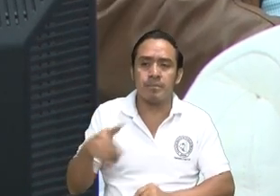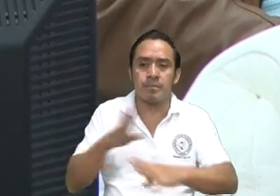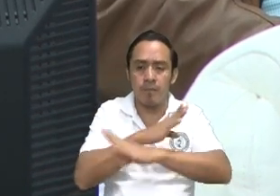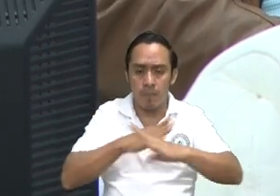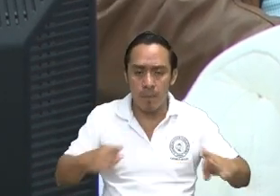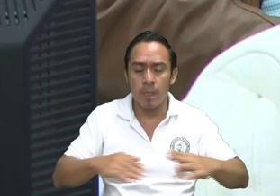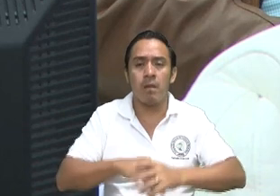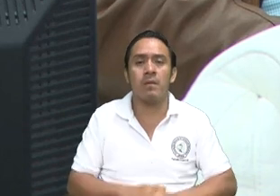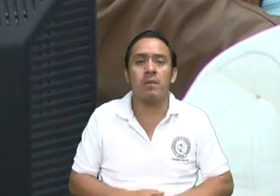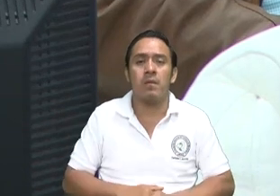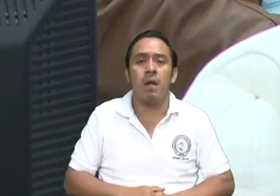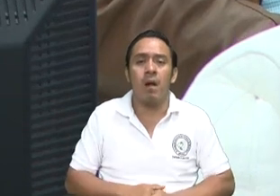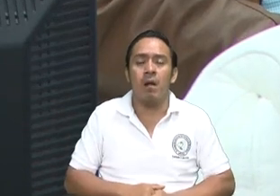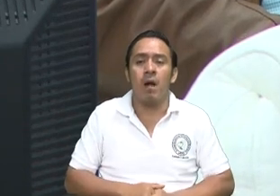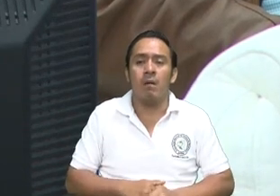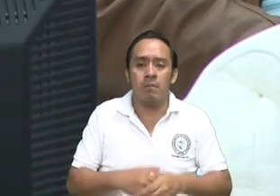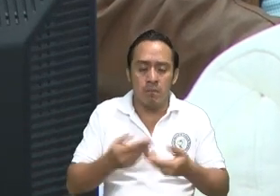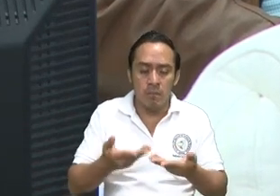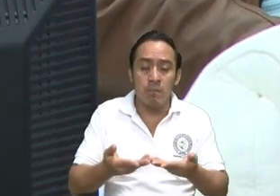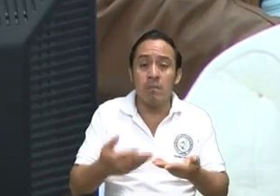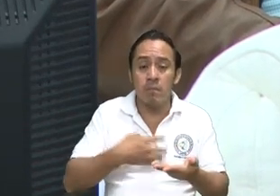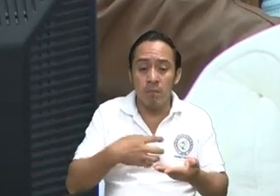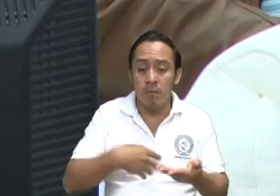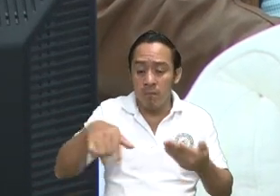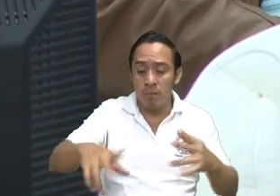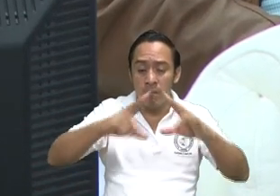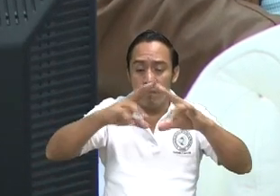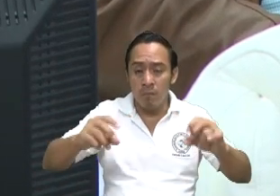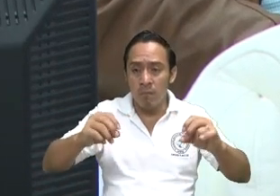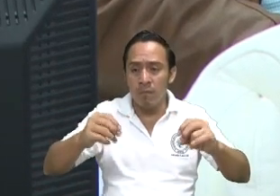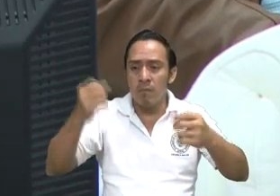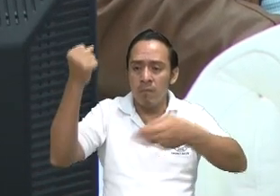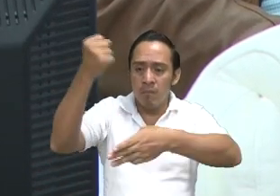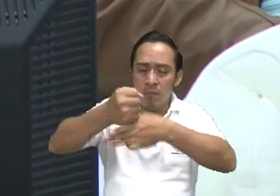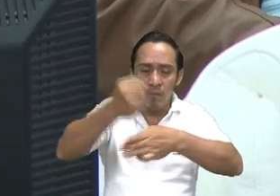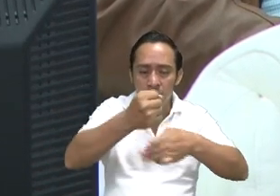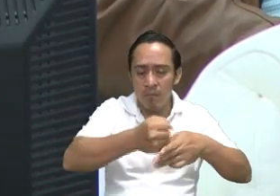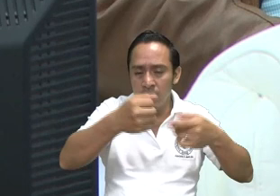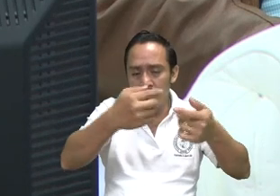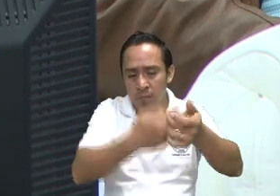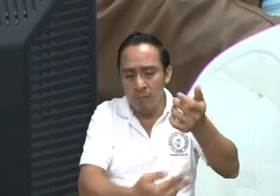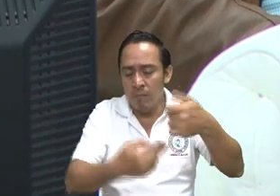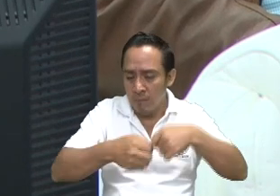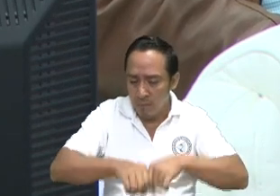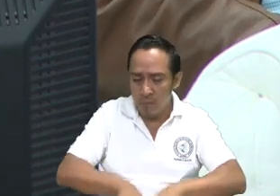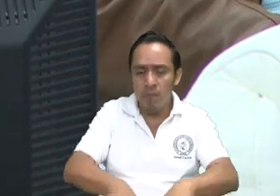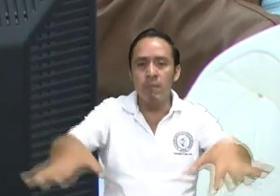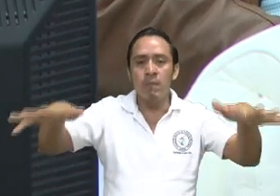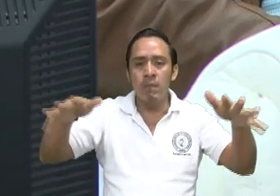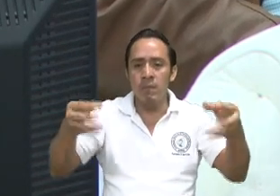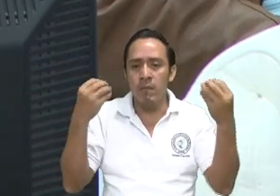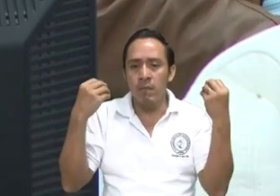paz. Regaron nuestro suelo patrio con la sangre bendita de nuestros héroes.